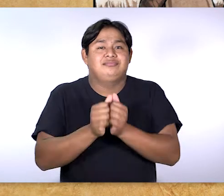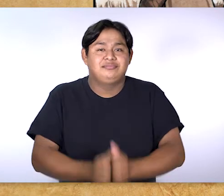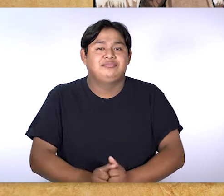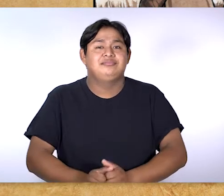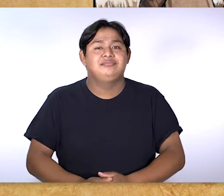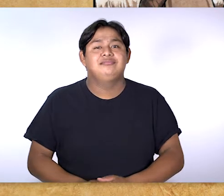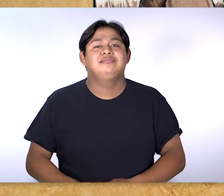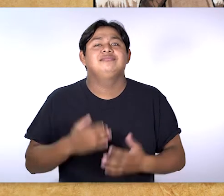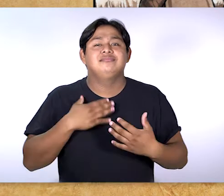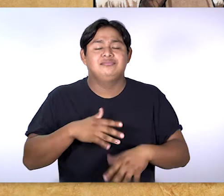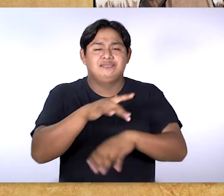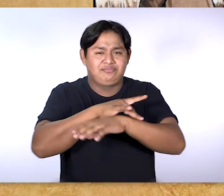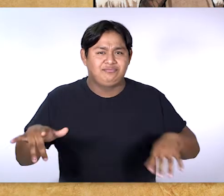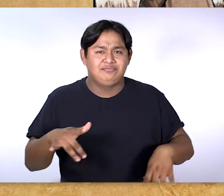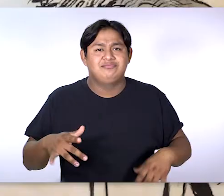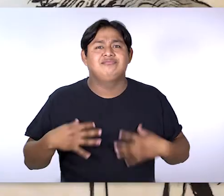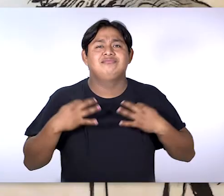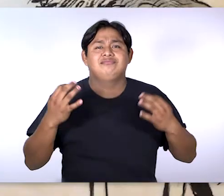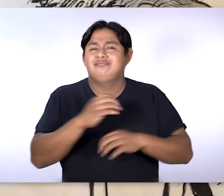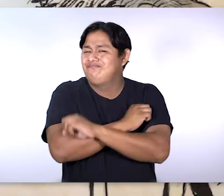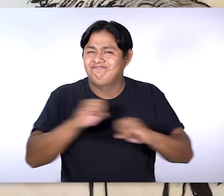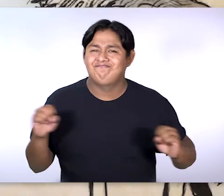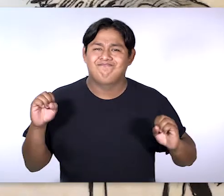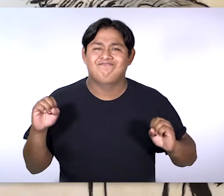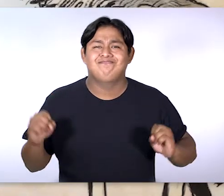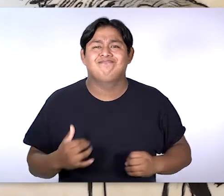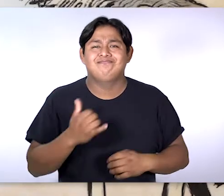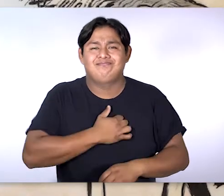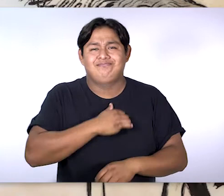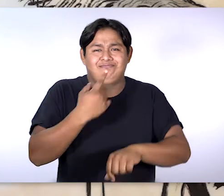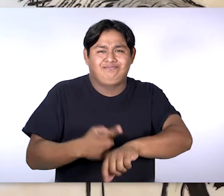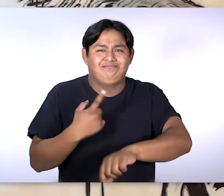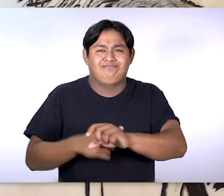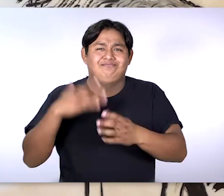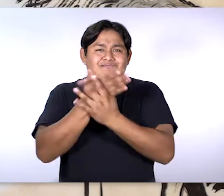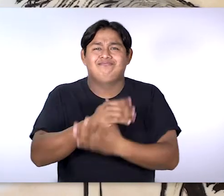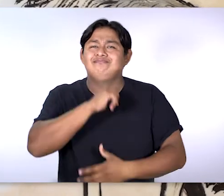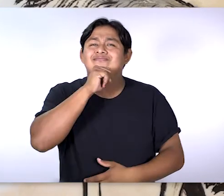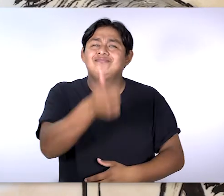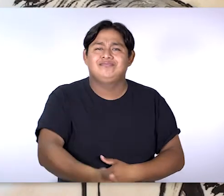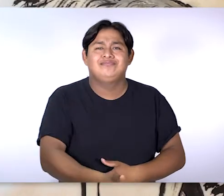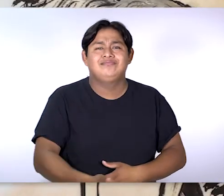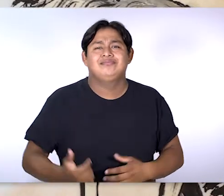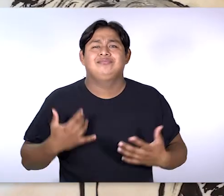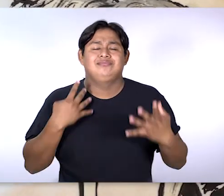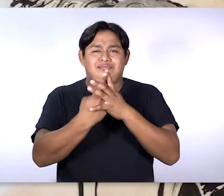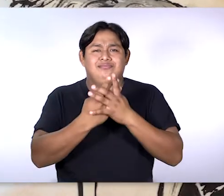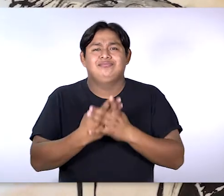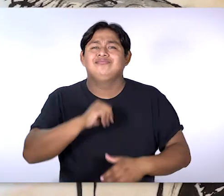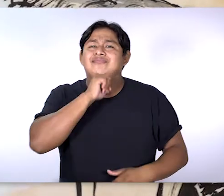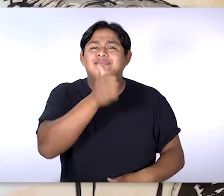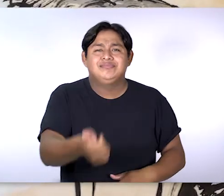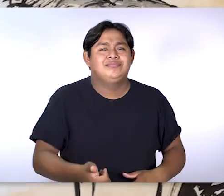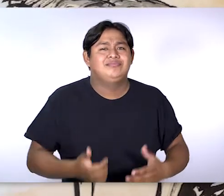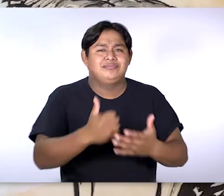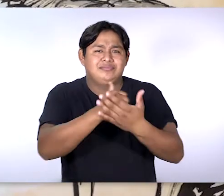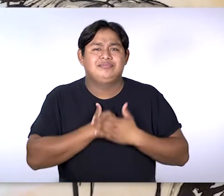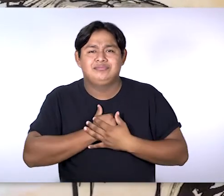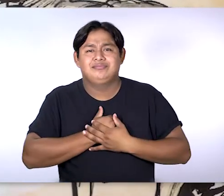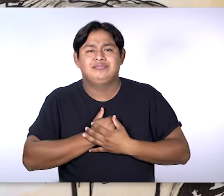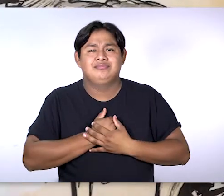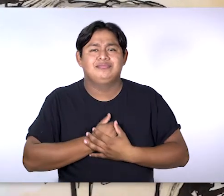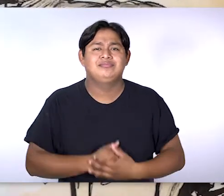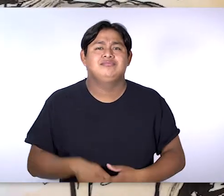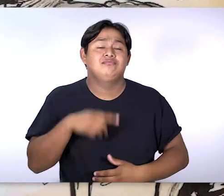o como forastero o falto de ropa o enfermo o en la cárcel y no te ayudamos? El rey les